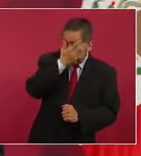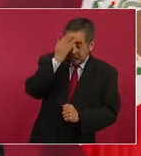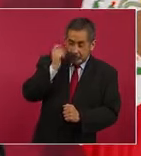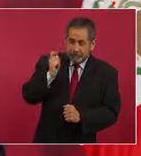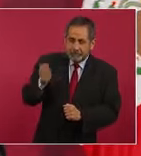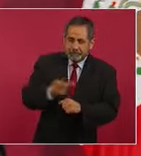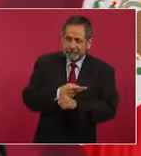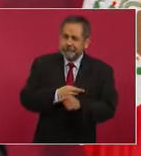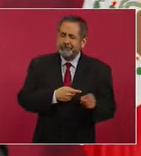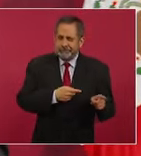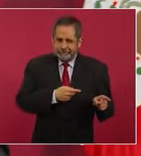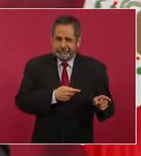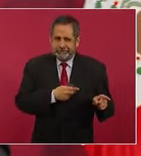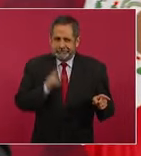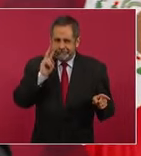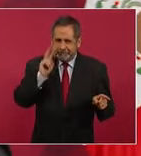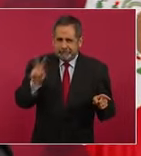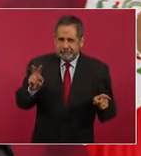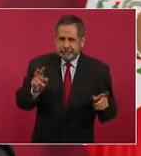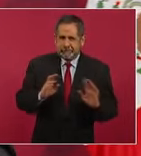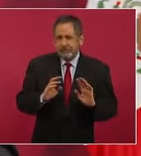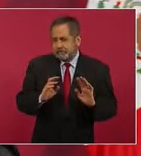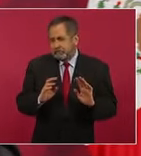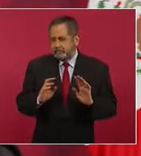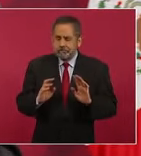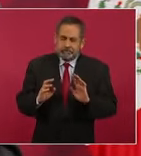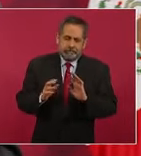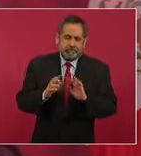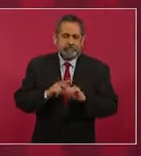Aunque una cosa es ver y otra cosa es saber mirar, pero